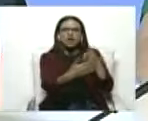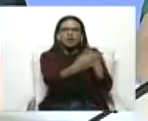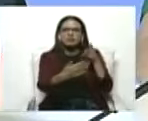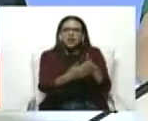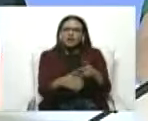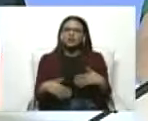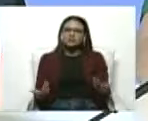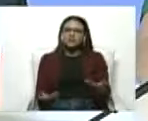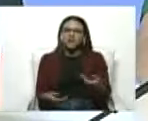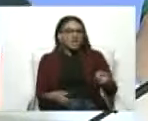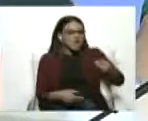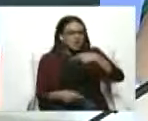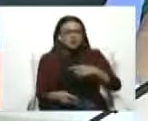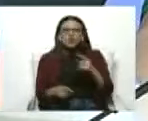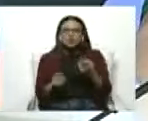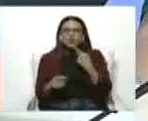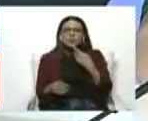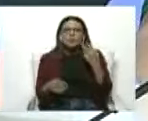con una cámara gran angular.